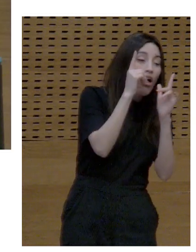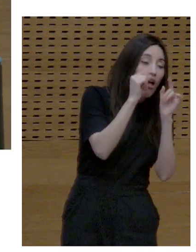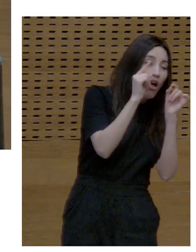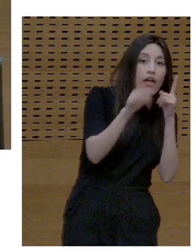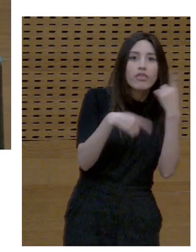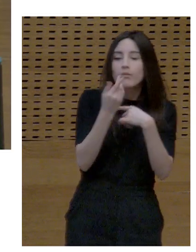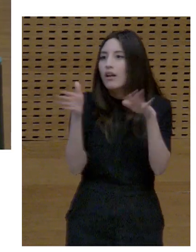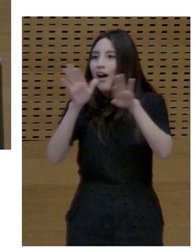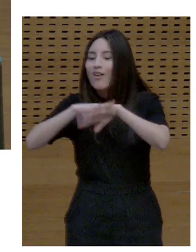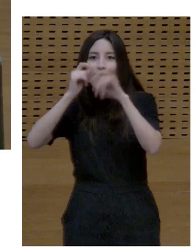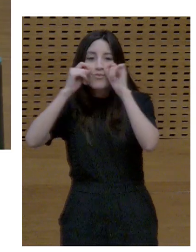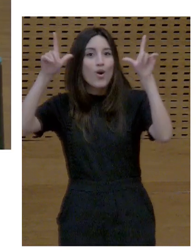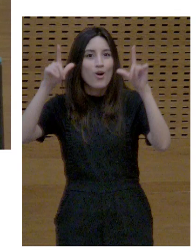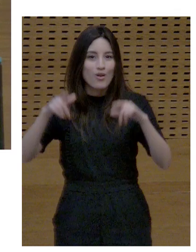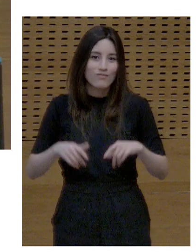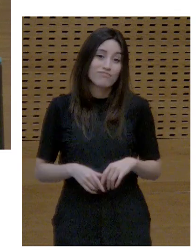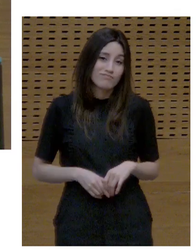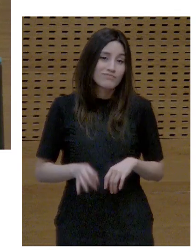es todo eso, sí.